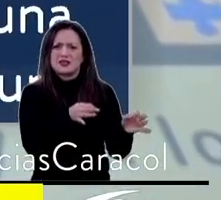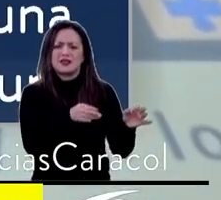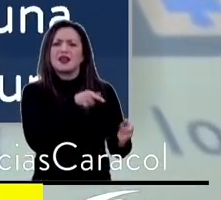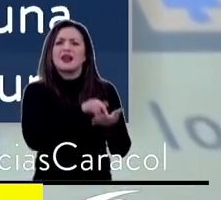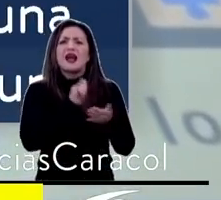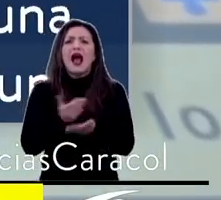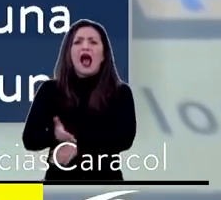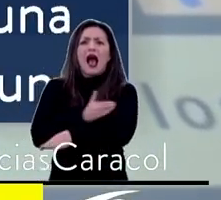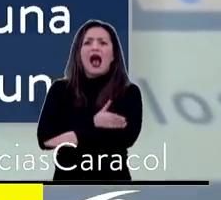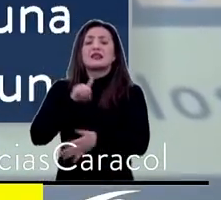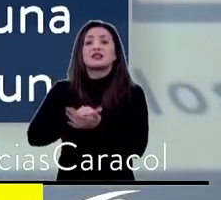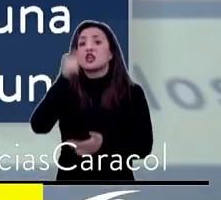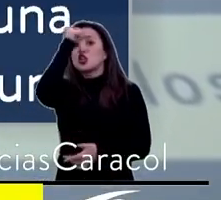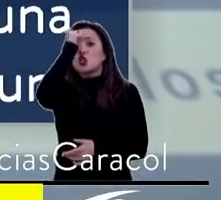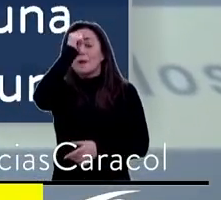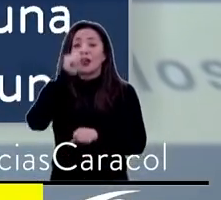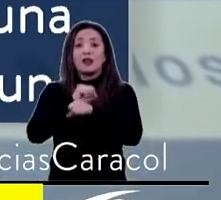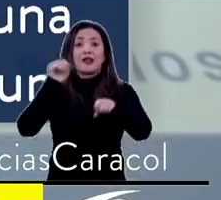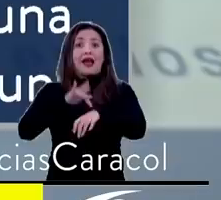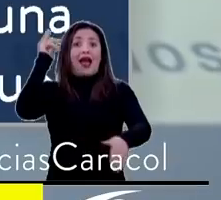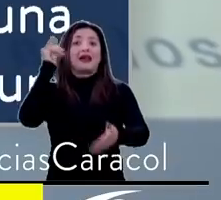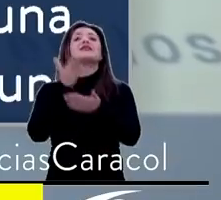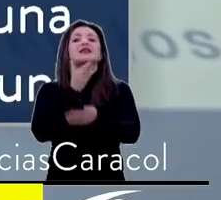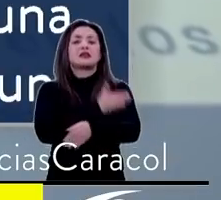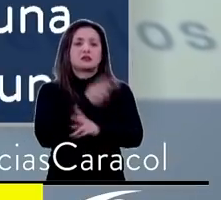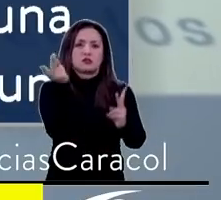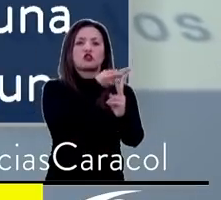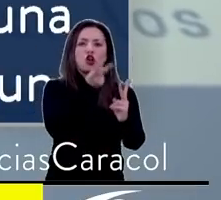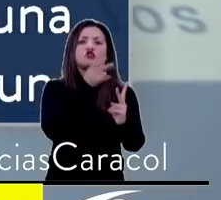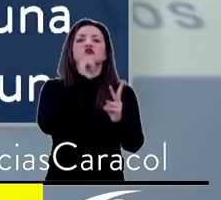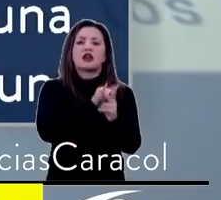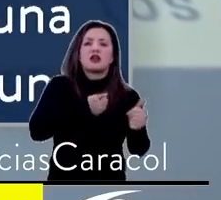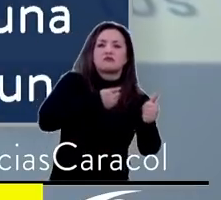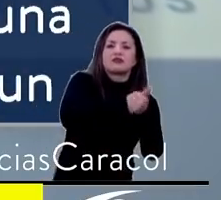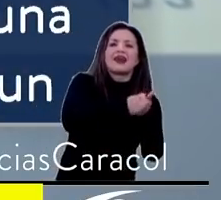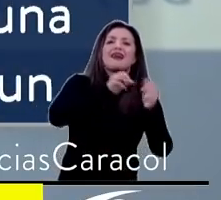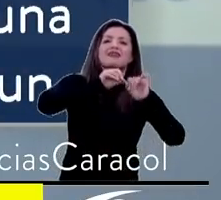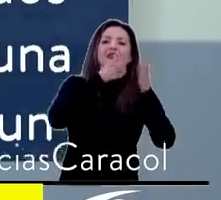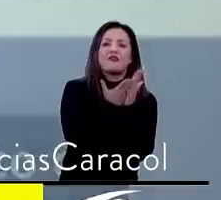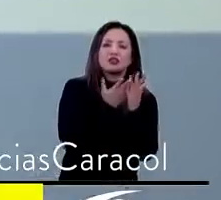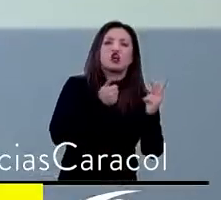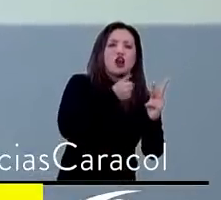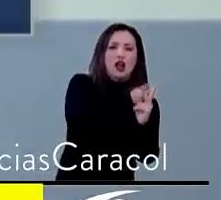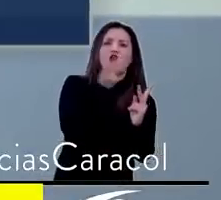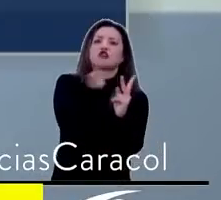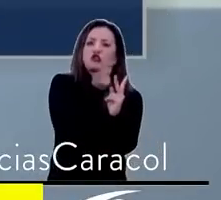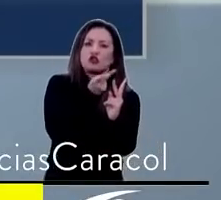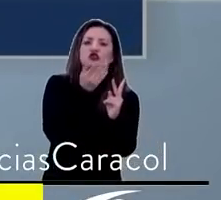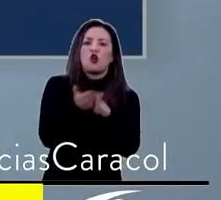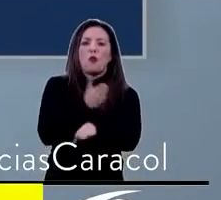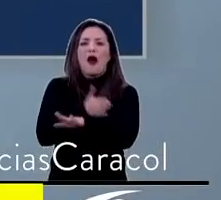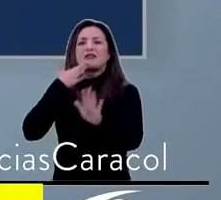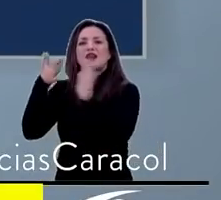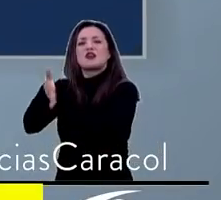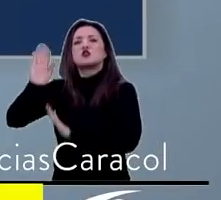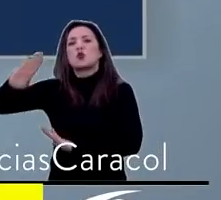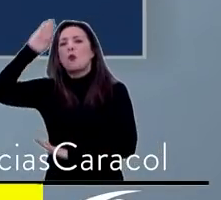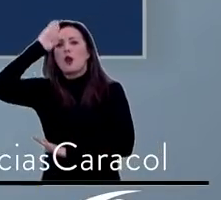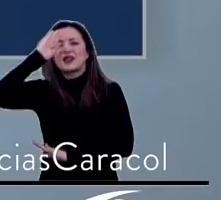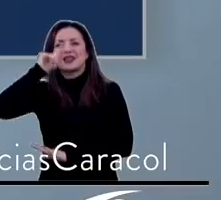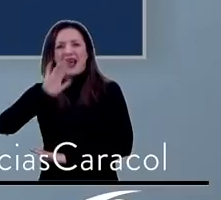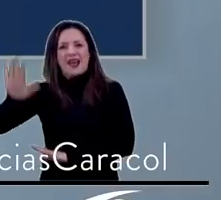las primeras horas del domingo los dos capturados recibieron asistencia de una defensora pública, como consta en un informe de la Policía Nacional.